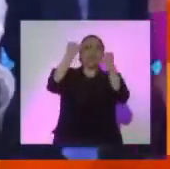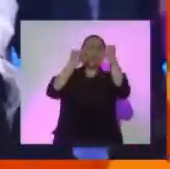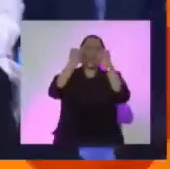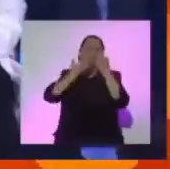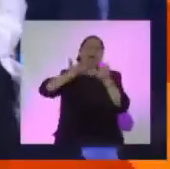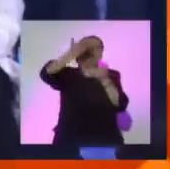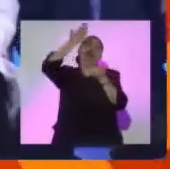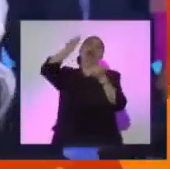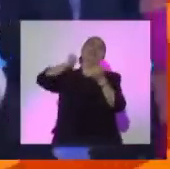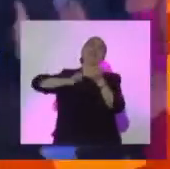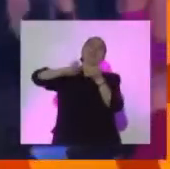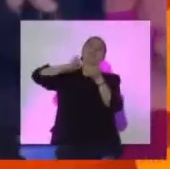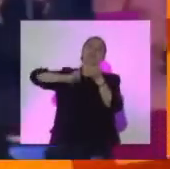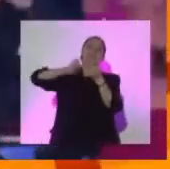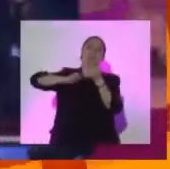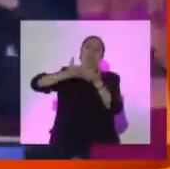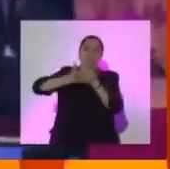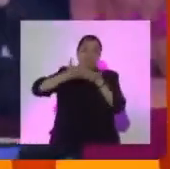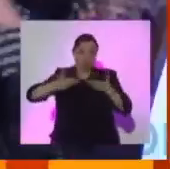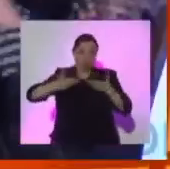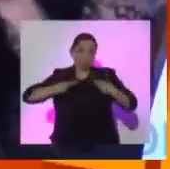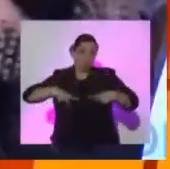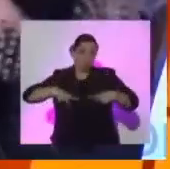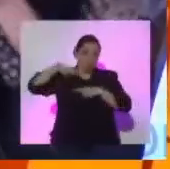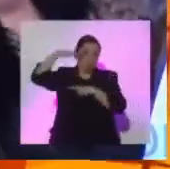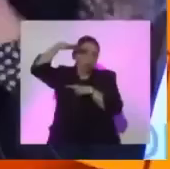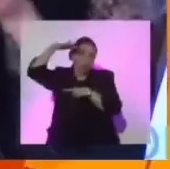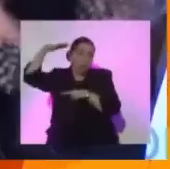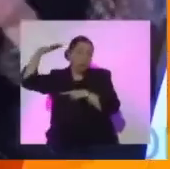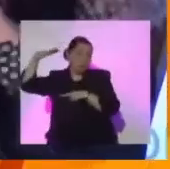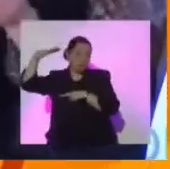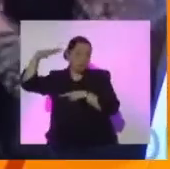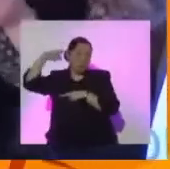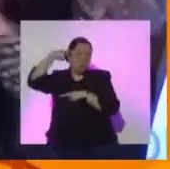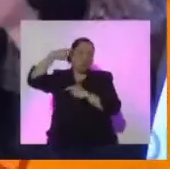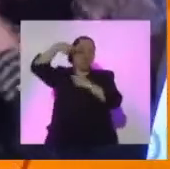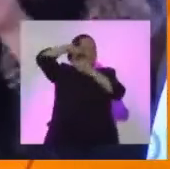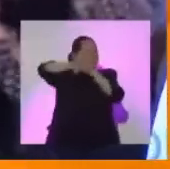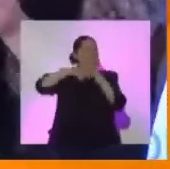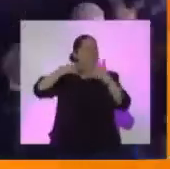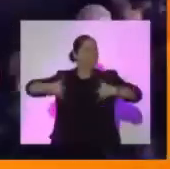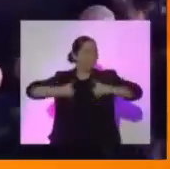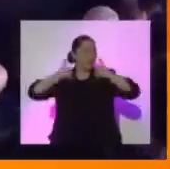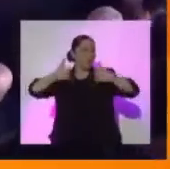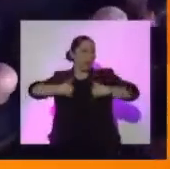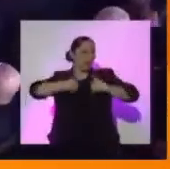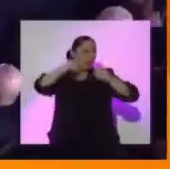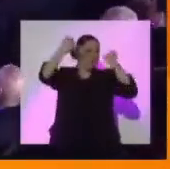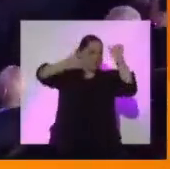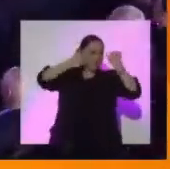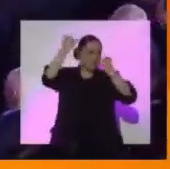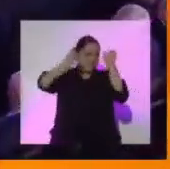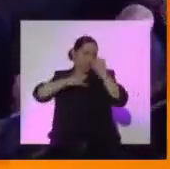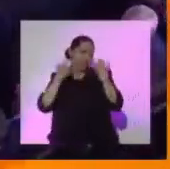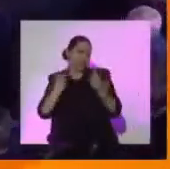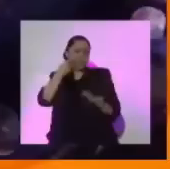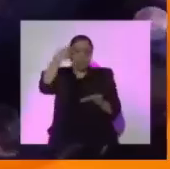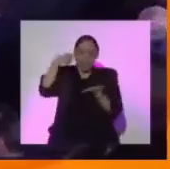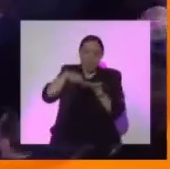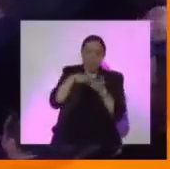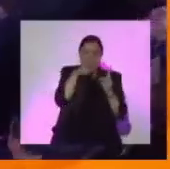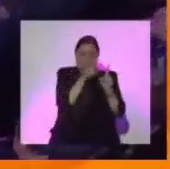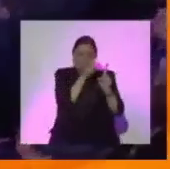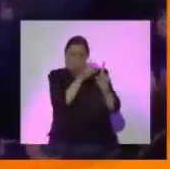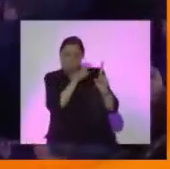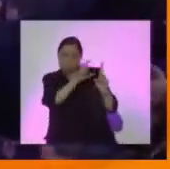de Michoacán creo que a estas alturas solamente deberían de decirnos qué tan feo quieren